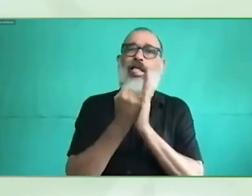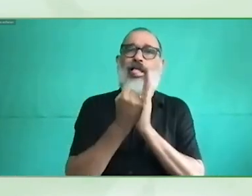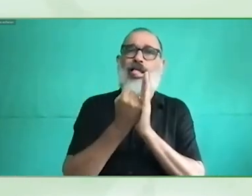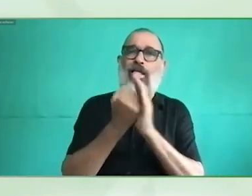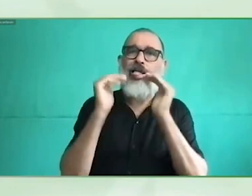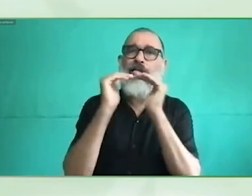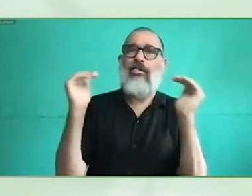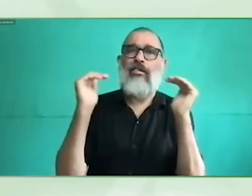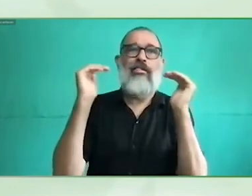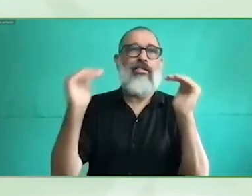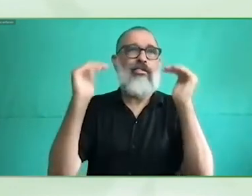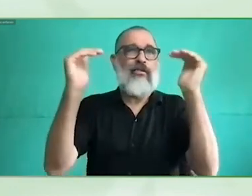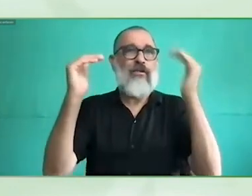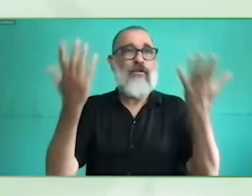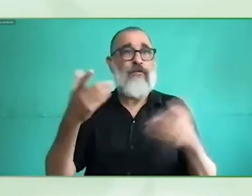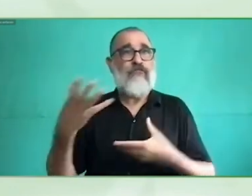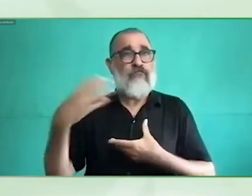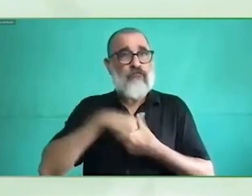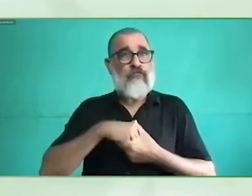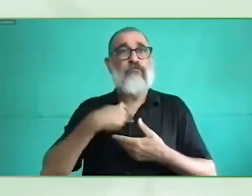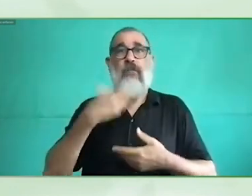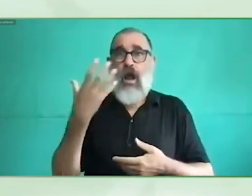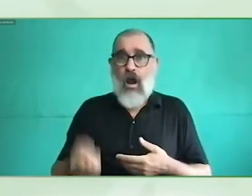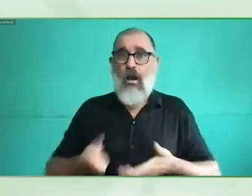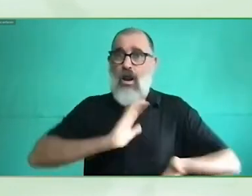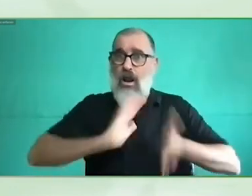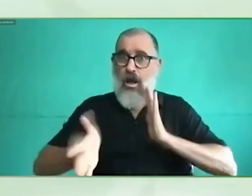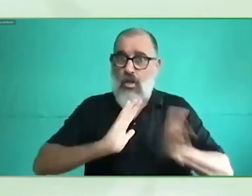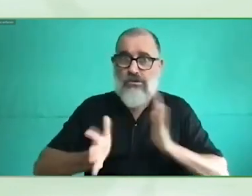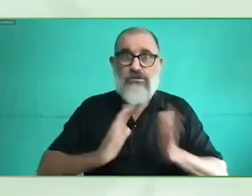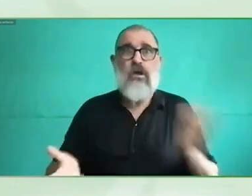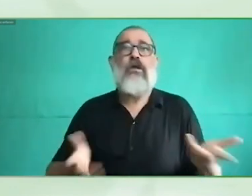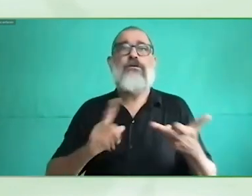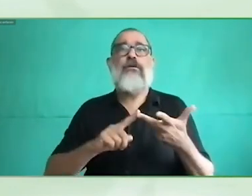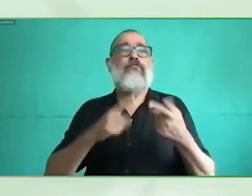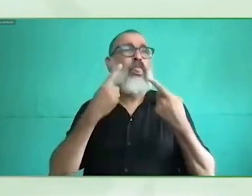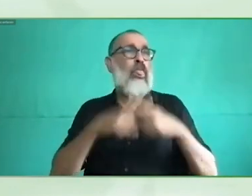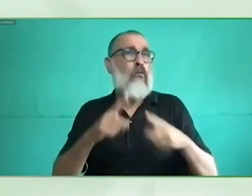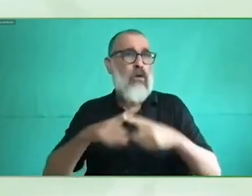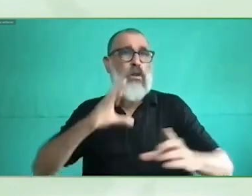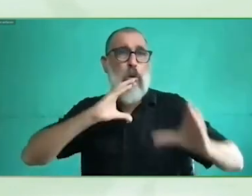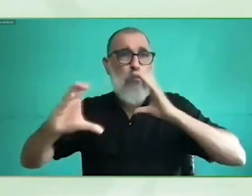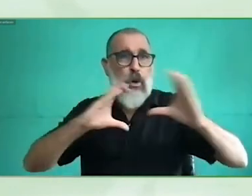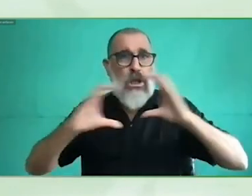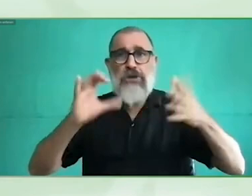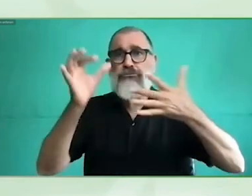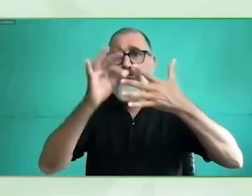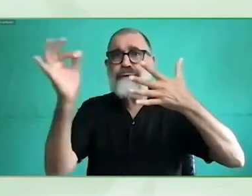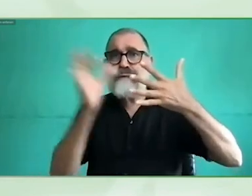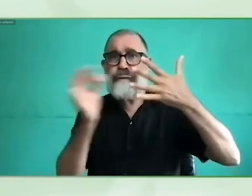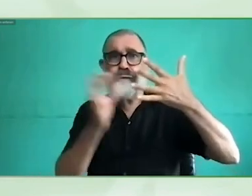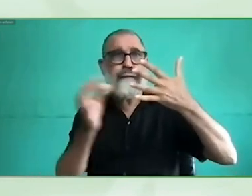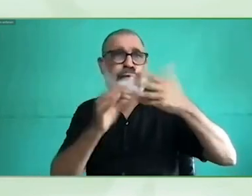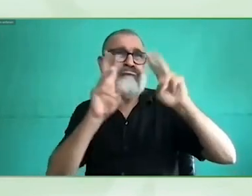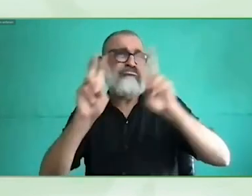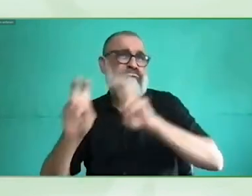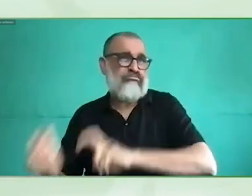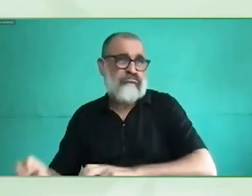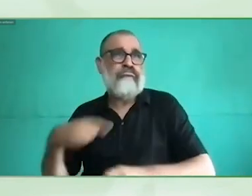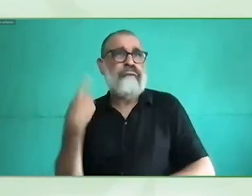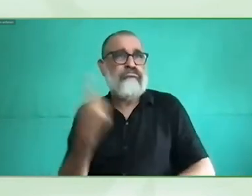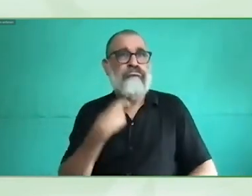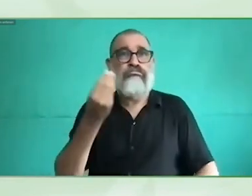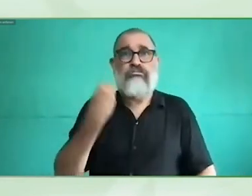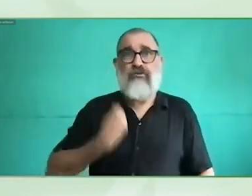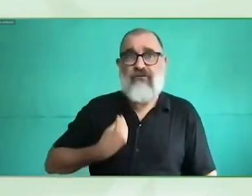lo tanto estamos sometidos a largas horas de rehabilitación para poder ser parte del mundo siendo sincera yo difícilmente lo